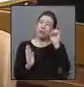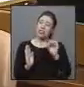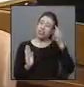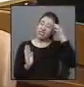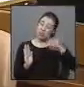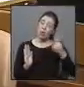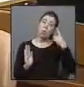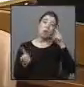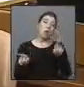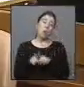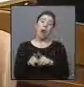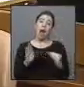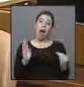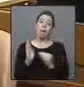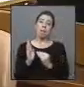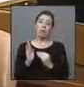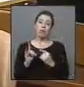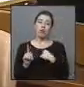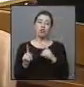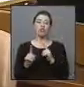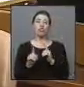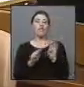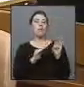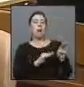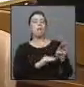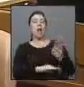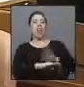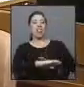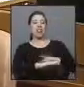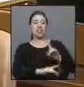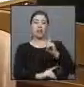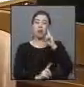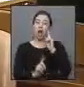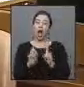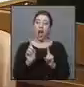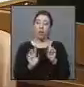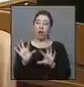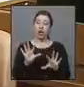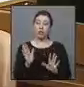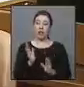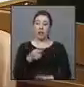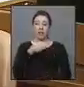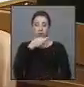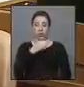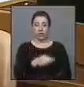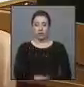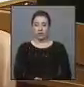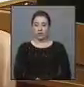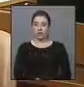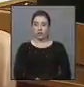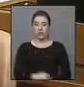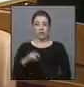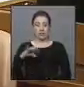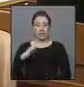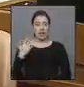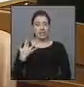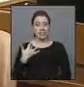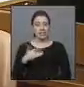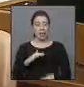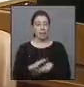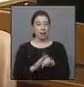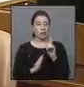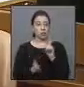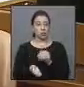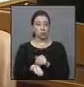respaldar al gobierno. No le haremos el juego a la derecha en esto. Sin embargo, algunos datos que vale la pena tener presentes. En Chile ya se hacen